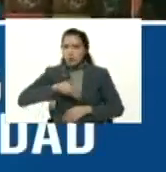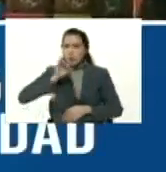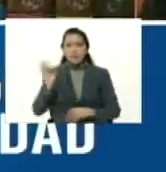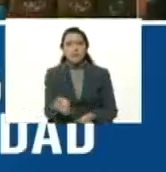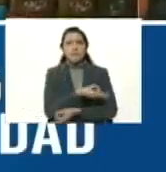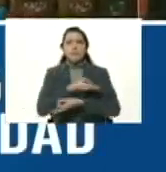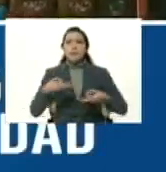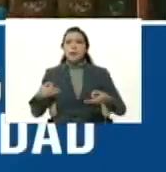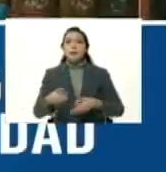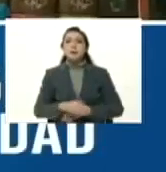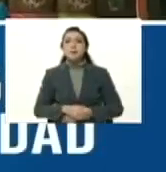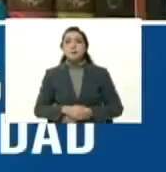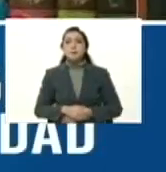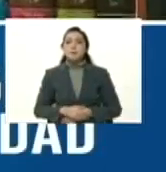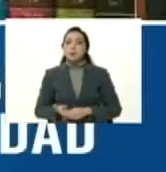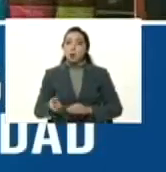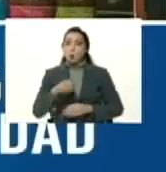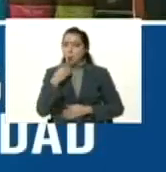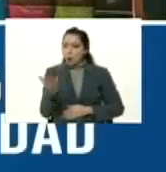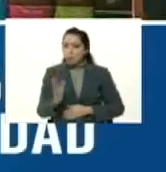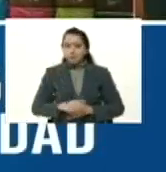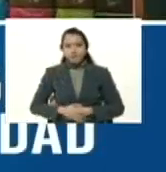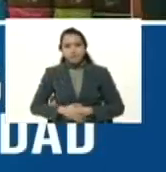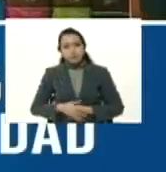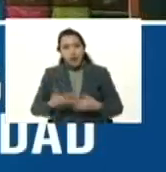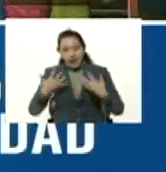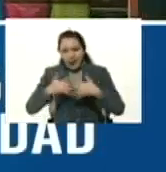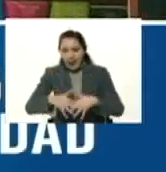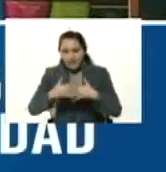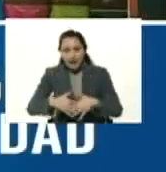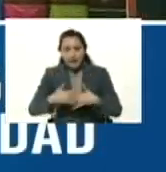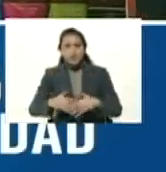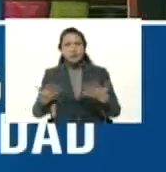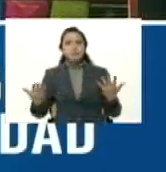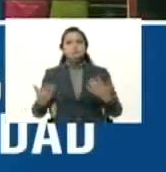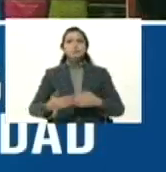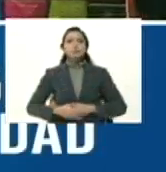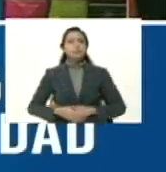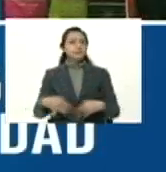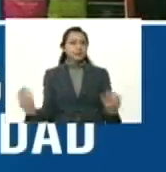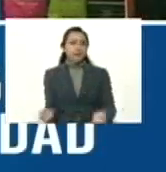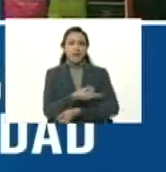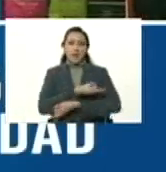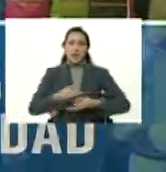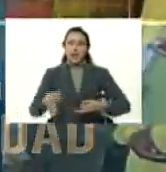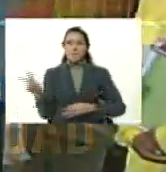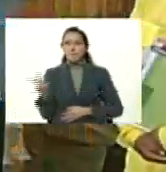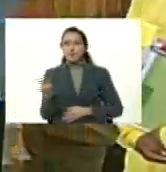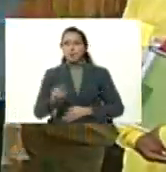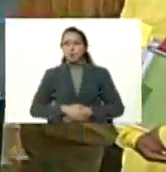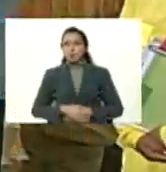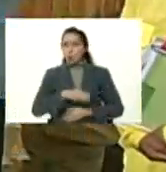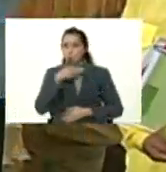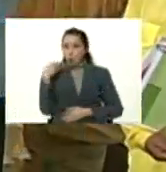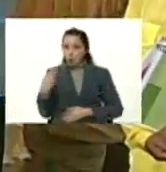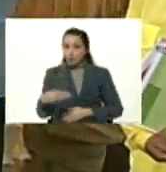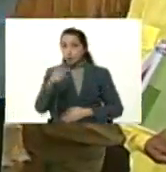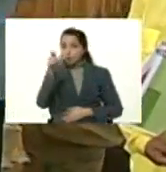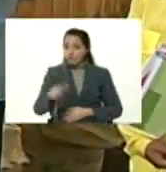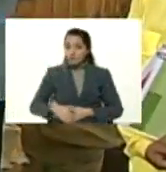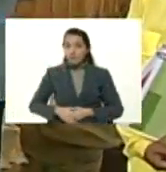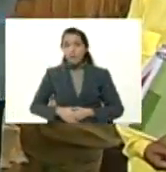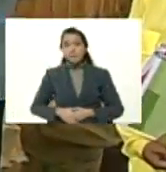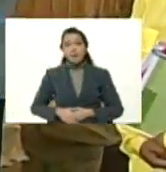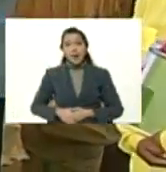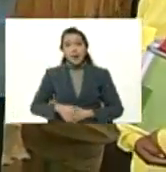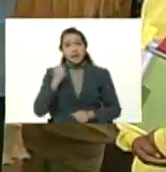calidad. Más nada, pues, máquina, café, calidad venezolana. Y la juventud venezolana,